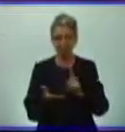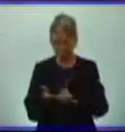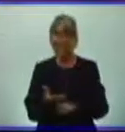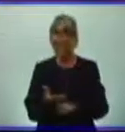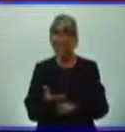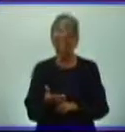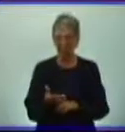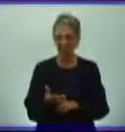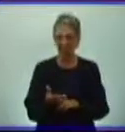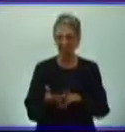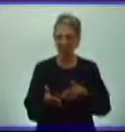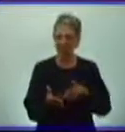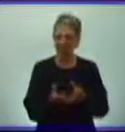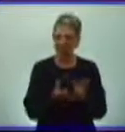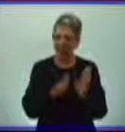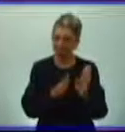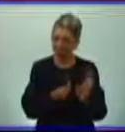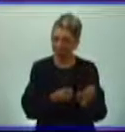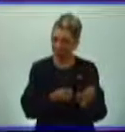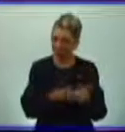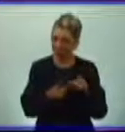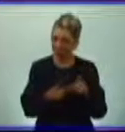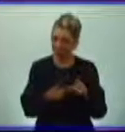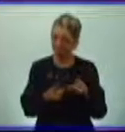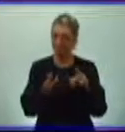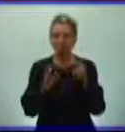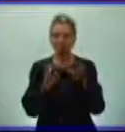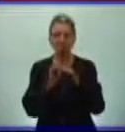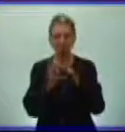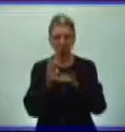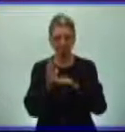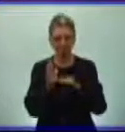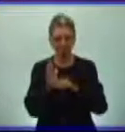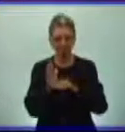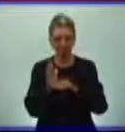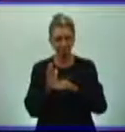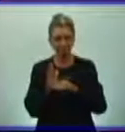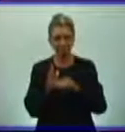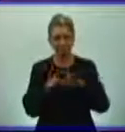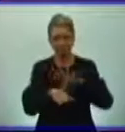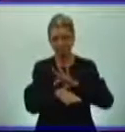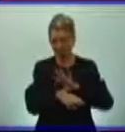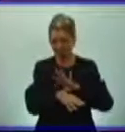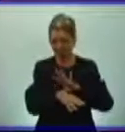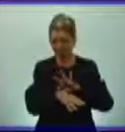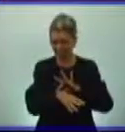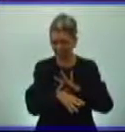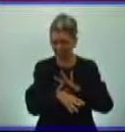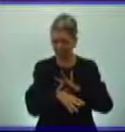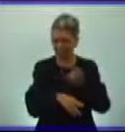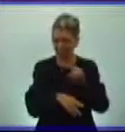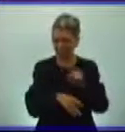continúen extremando y cumpliendo las medidas para evitar la propagación de esta epidemia. ¿Cuento con su